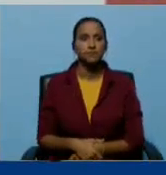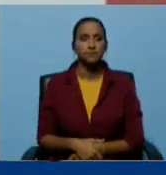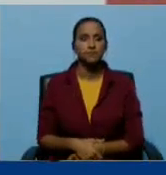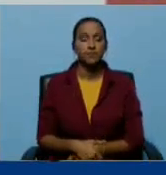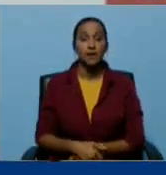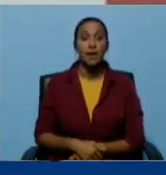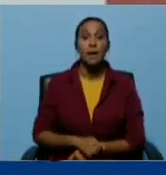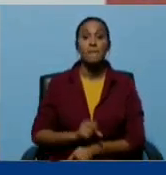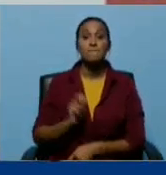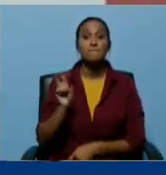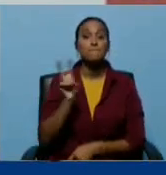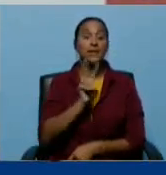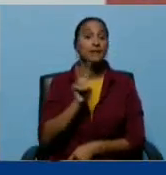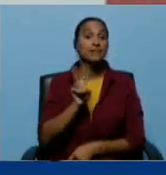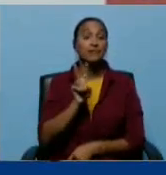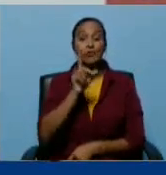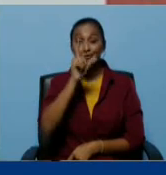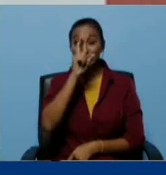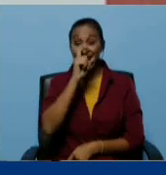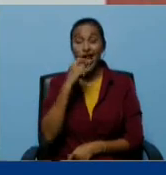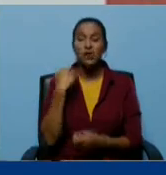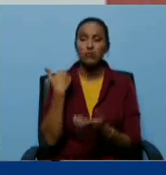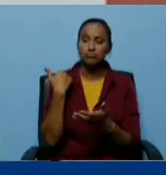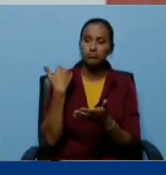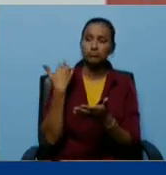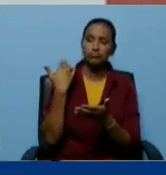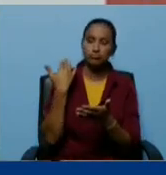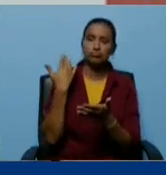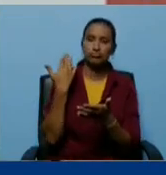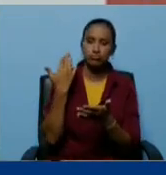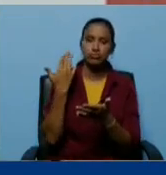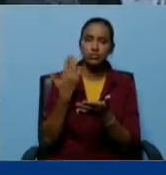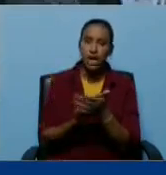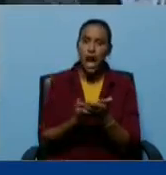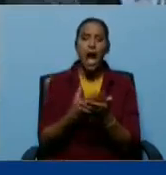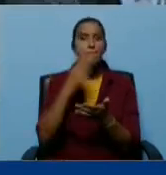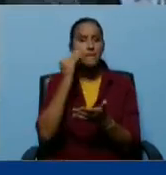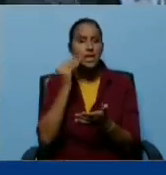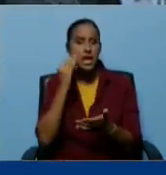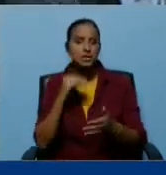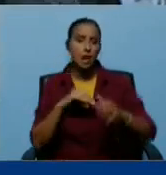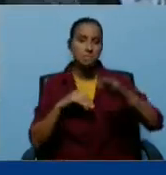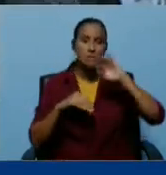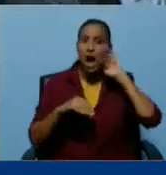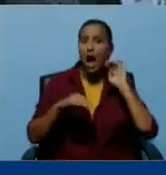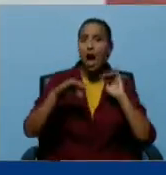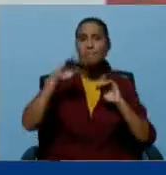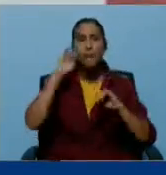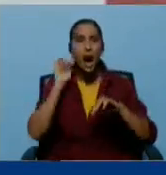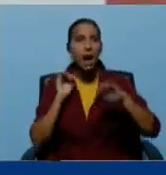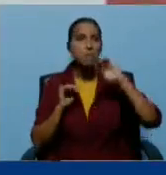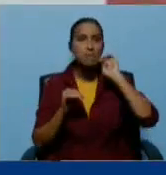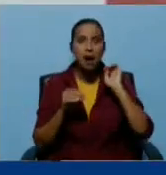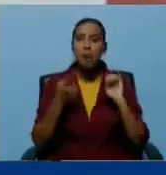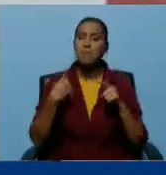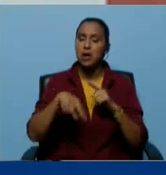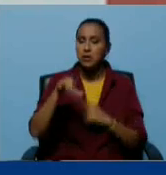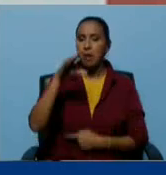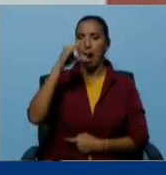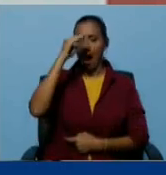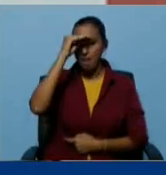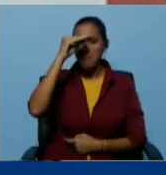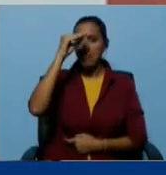Veintidós años después, son muchas las lecciones que hemos aprendido. Y si en aquella oportunidad tuvimos